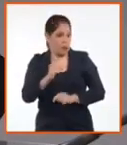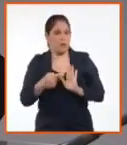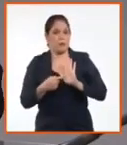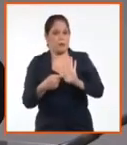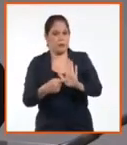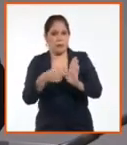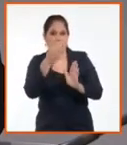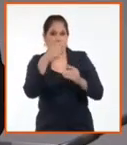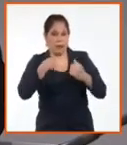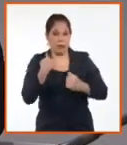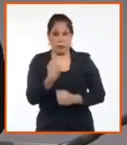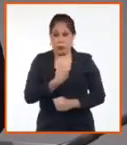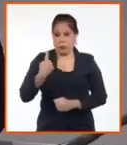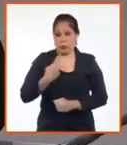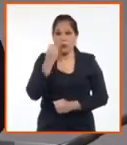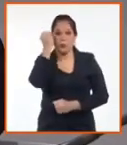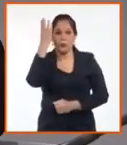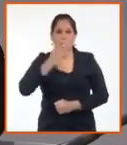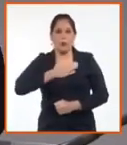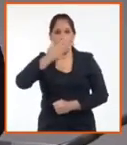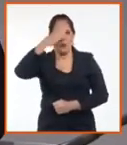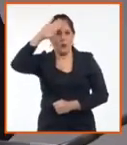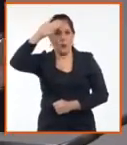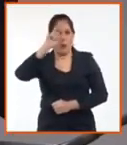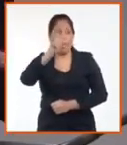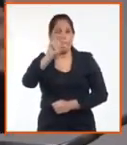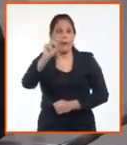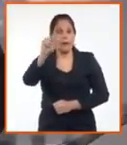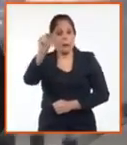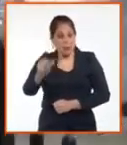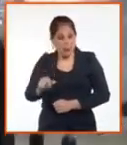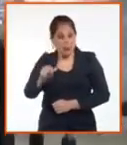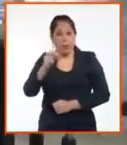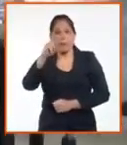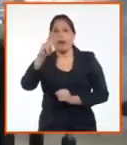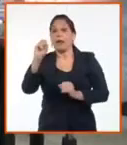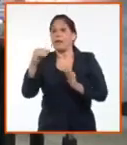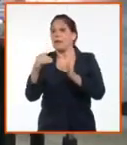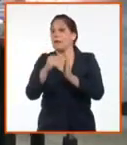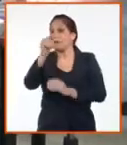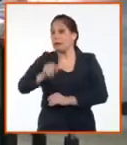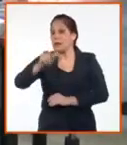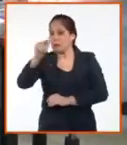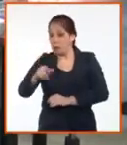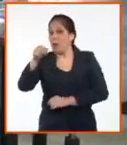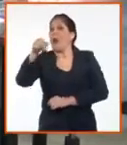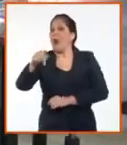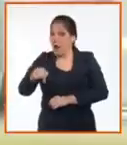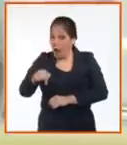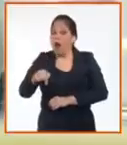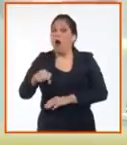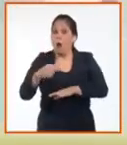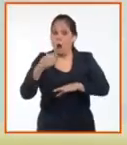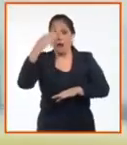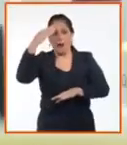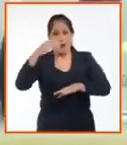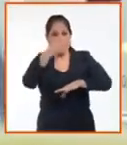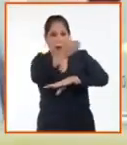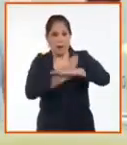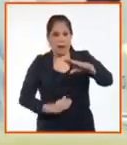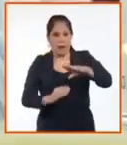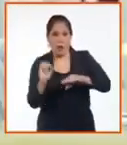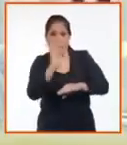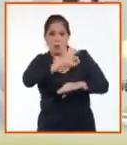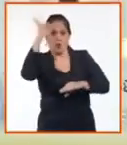en nuestro cuadro básico en más de 20.000 cubanos hoy transita por nuestras calles con sus extremidades gracias que se le pudo salvar